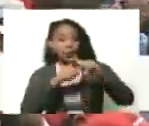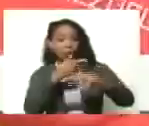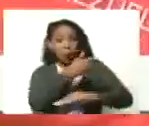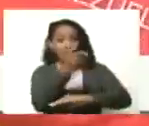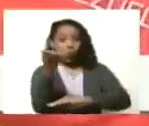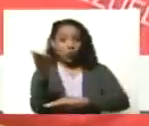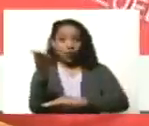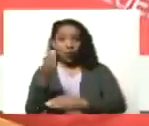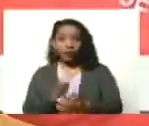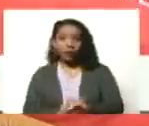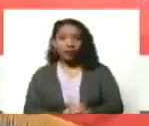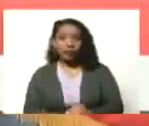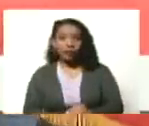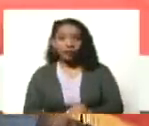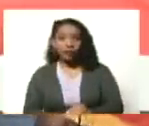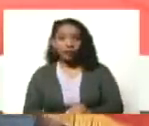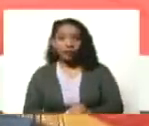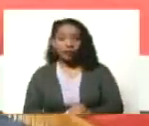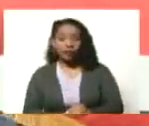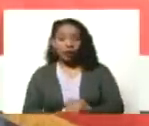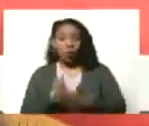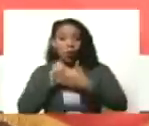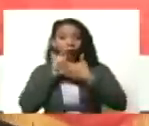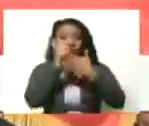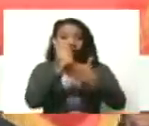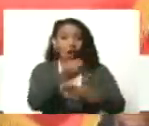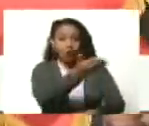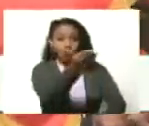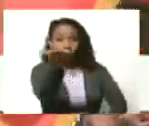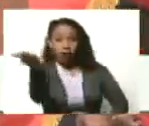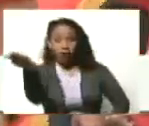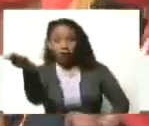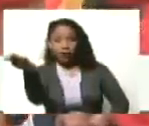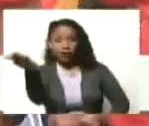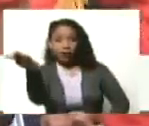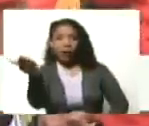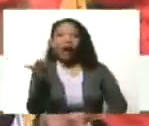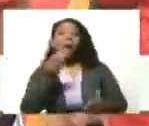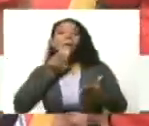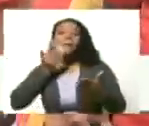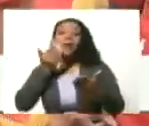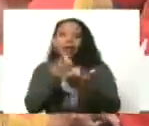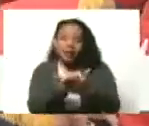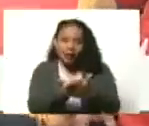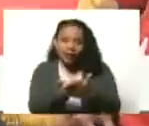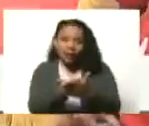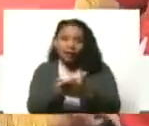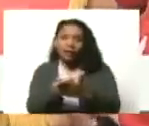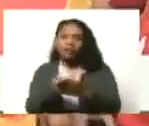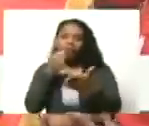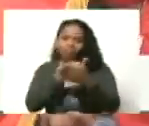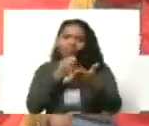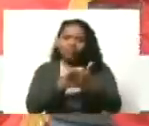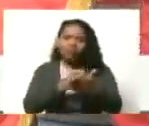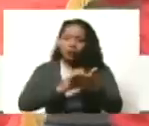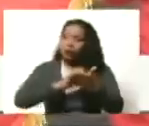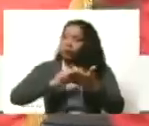¡ey! Y los ayudará a ustedes a exigir. Y anotamos,